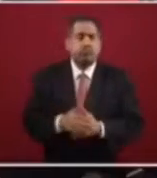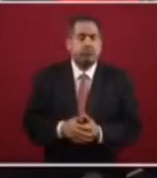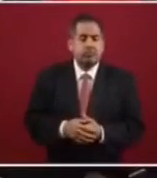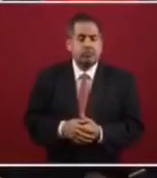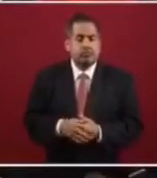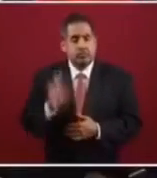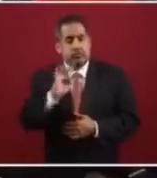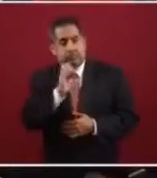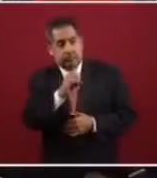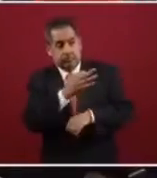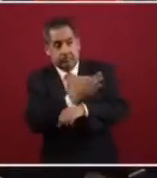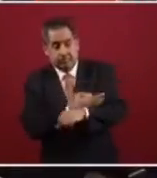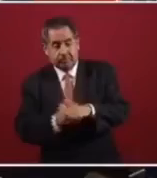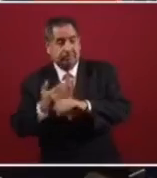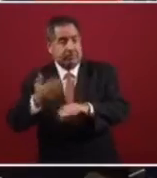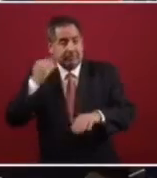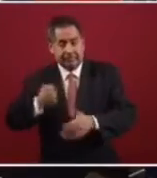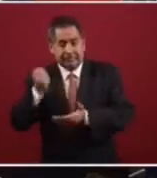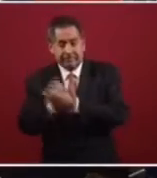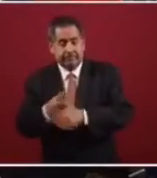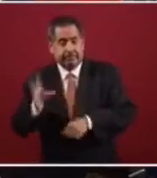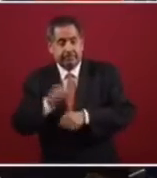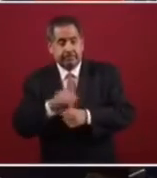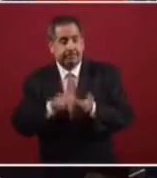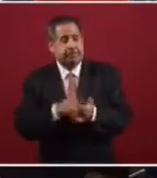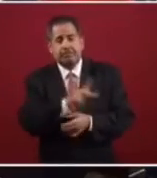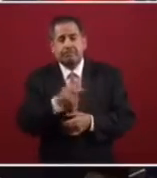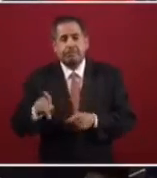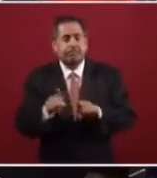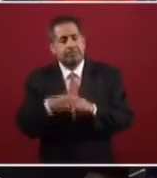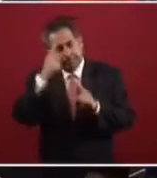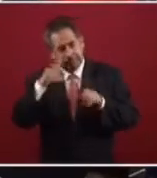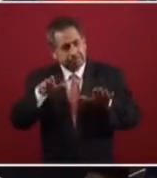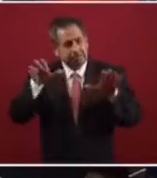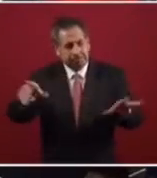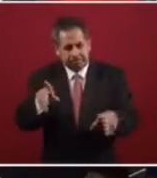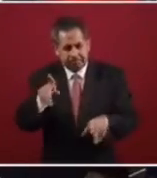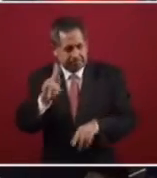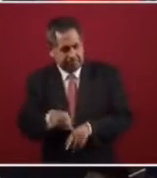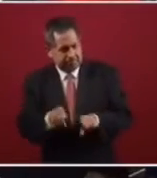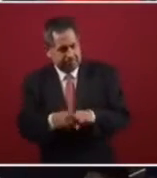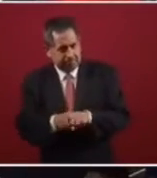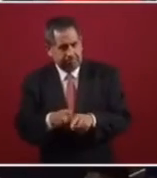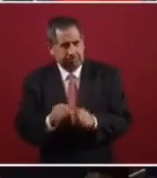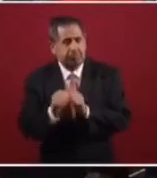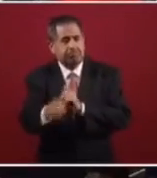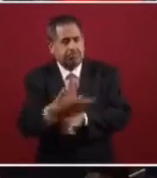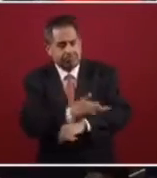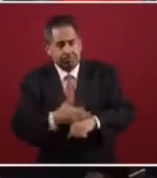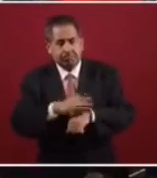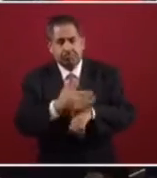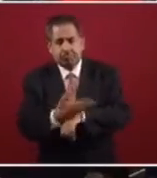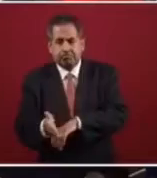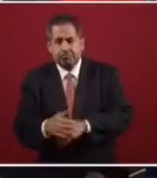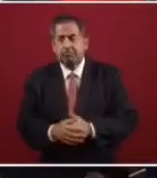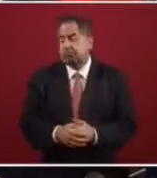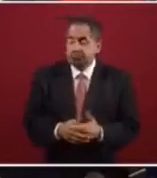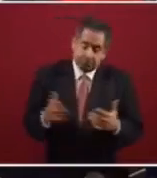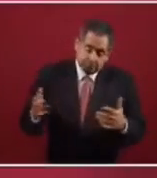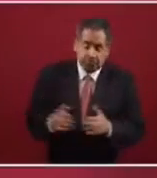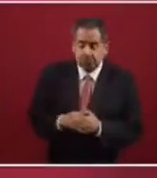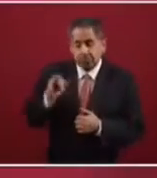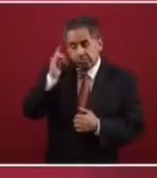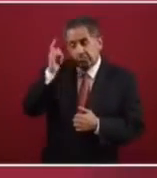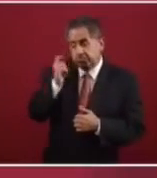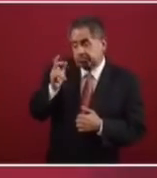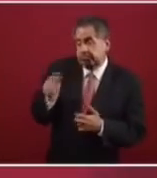hubo un retraso con la aprobación que tuvo en un caso similar para el aeropuerto, es decir, sí hubo una ampliación de plazo. Sí. Bueno, nosotros